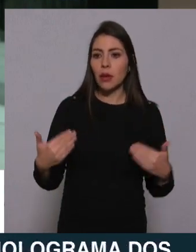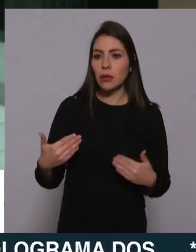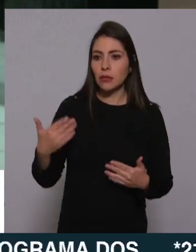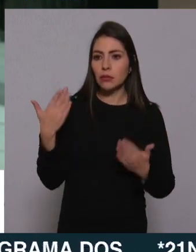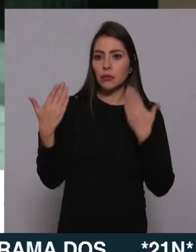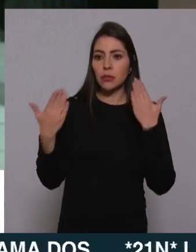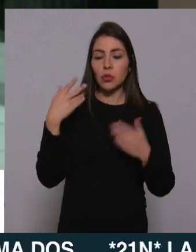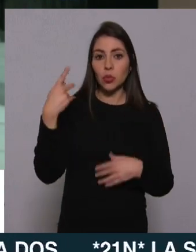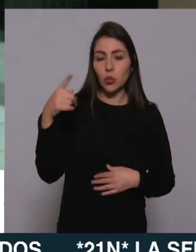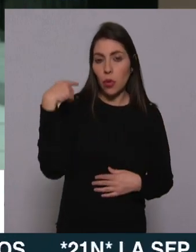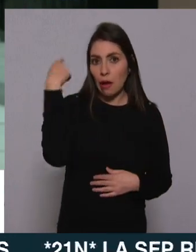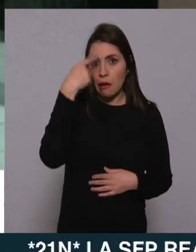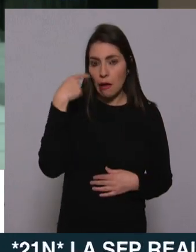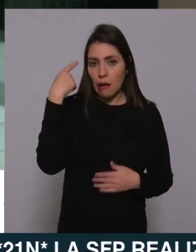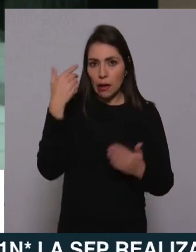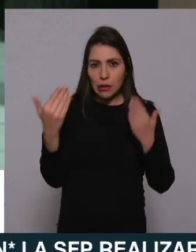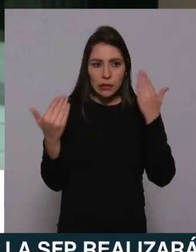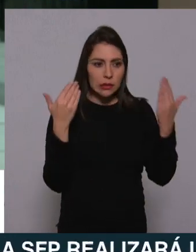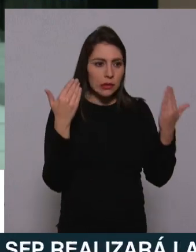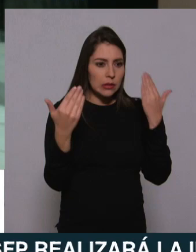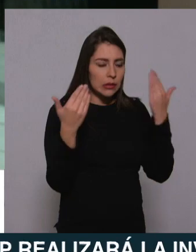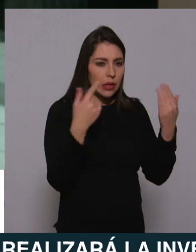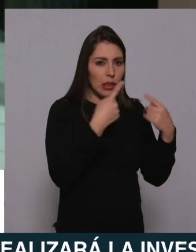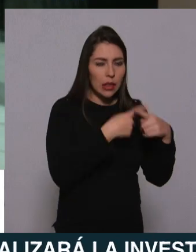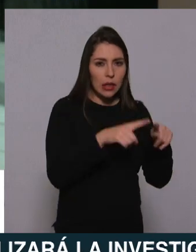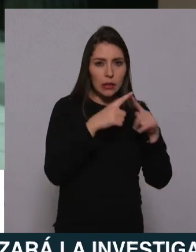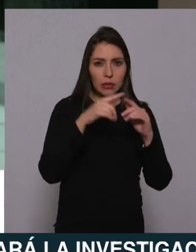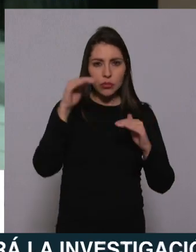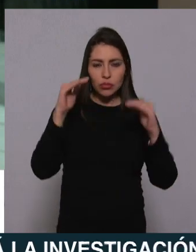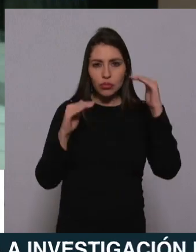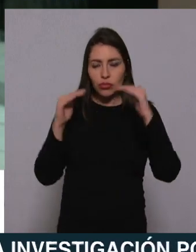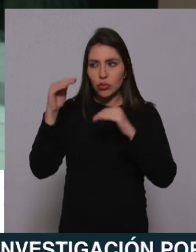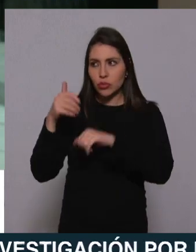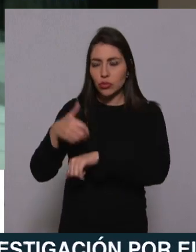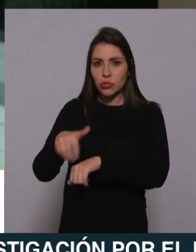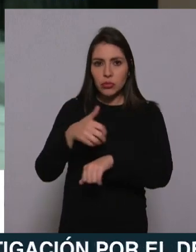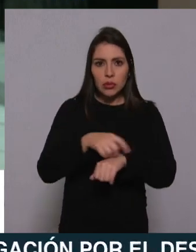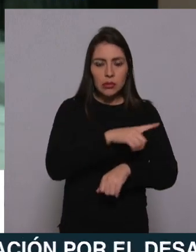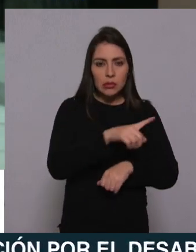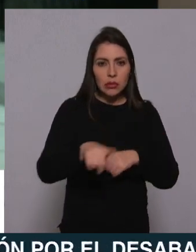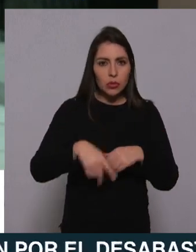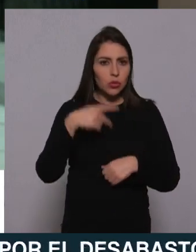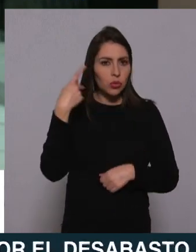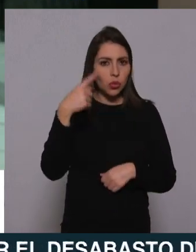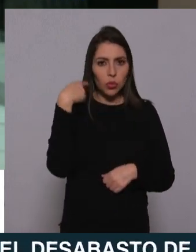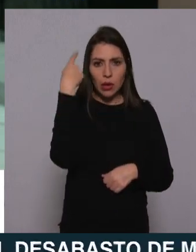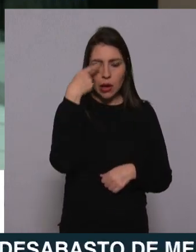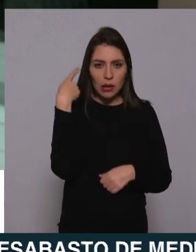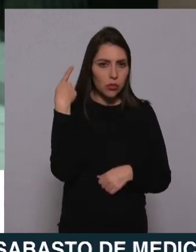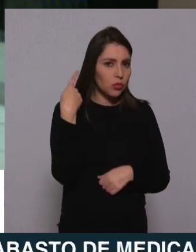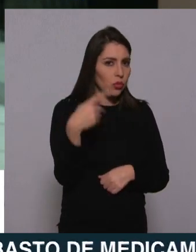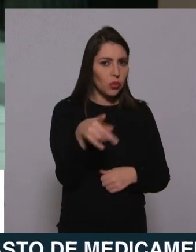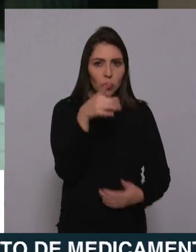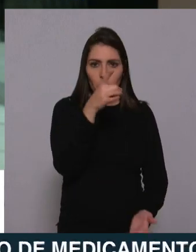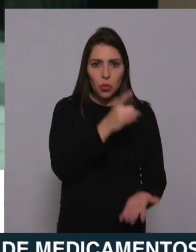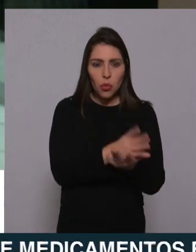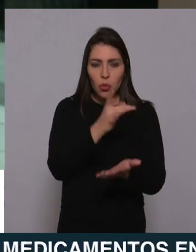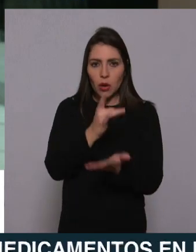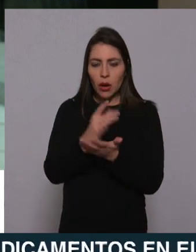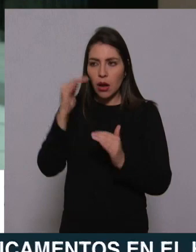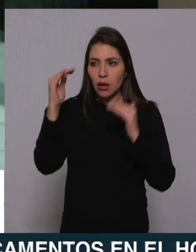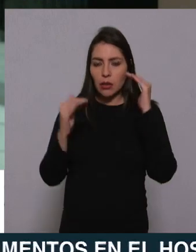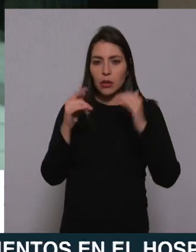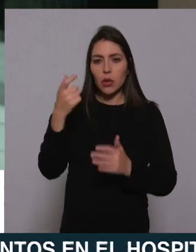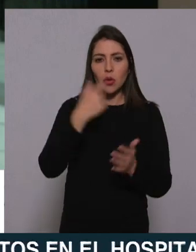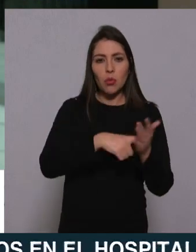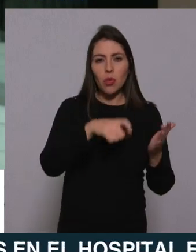rostro se obtienen ciertos valores numéricos, ciertos vectores que te hacen único. Entonces se adquirió tecnología